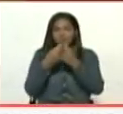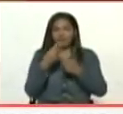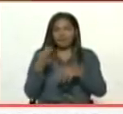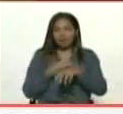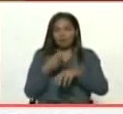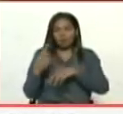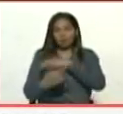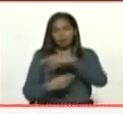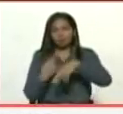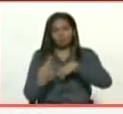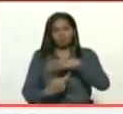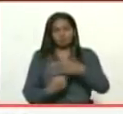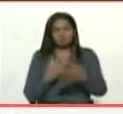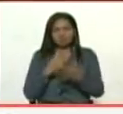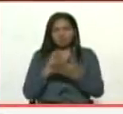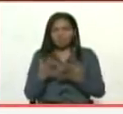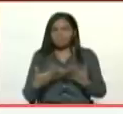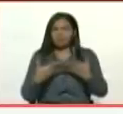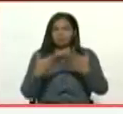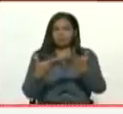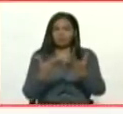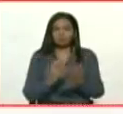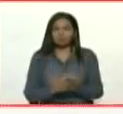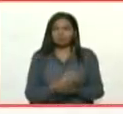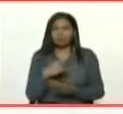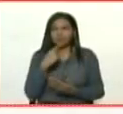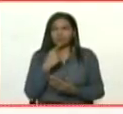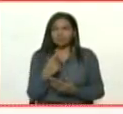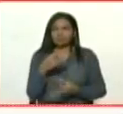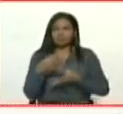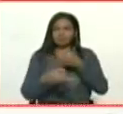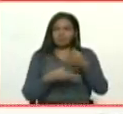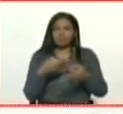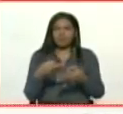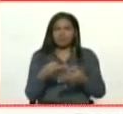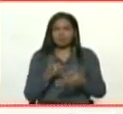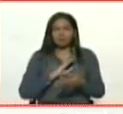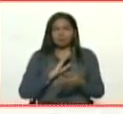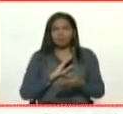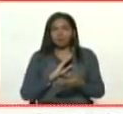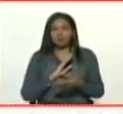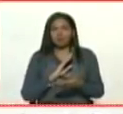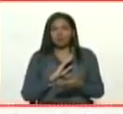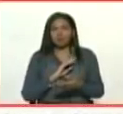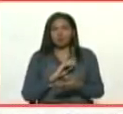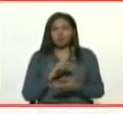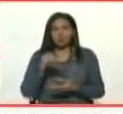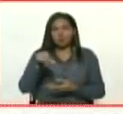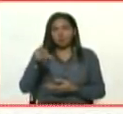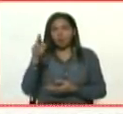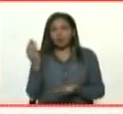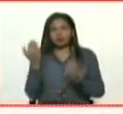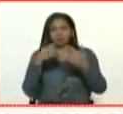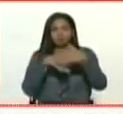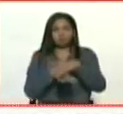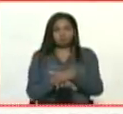la revolución entrega. Quiere decir que el código QR y todos estos sistemas tienen que